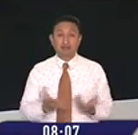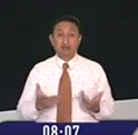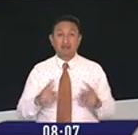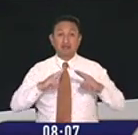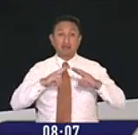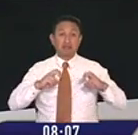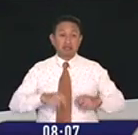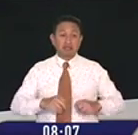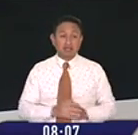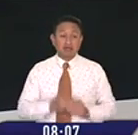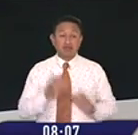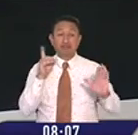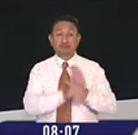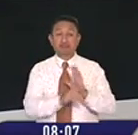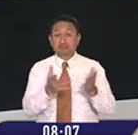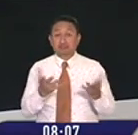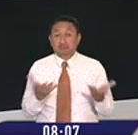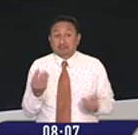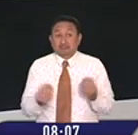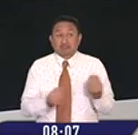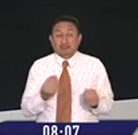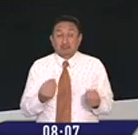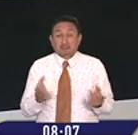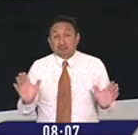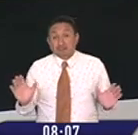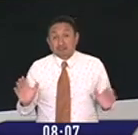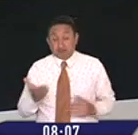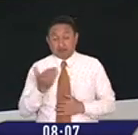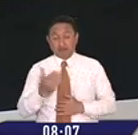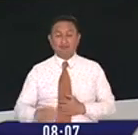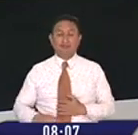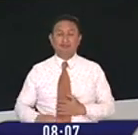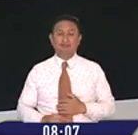investigando, nadie ha dicho nada, entonces no saben de qué se trata. Vean.